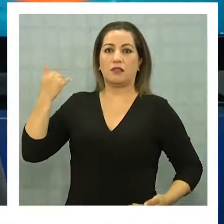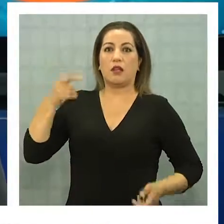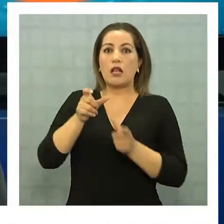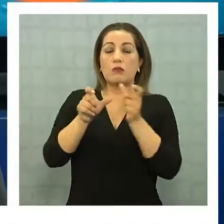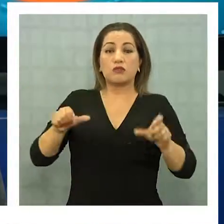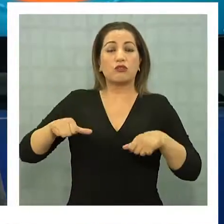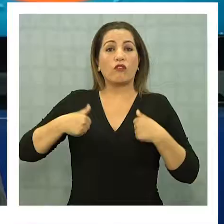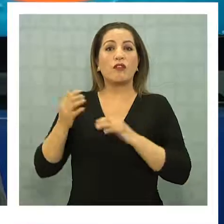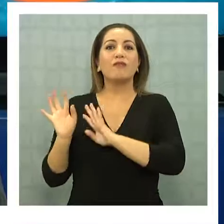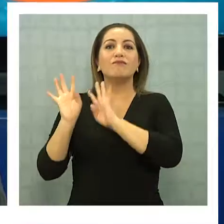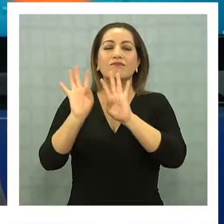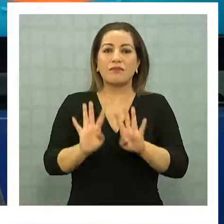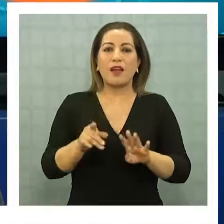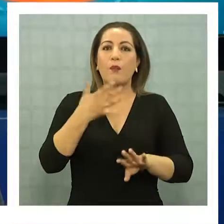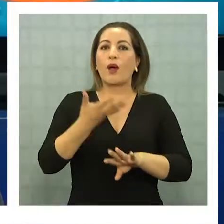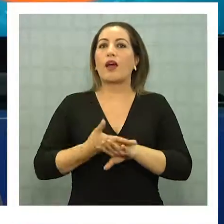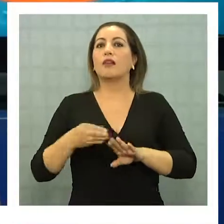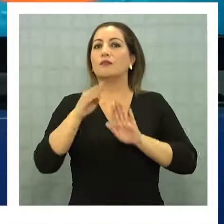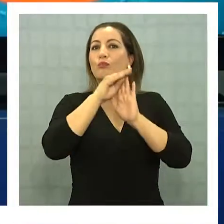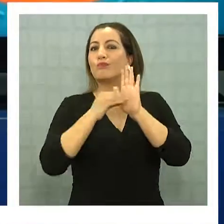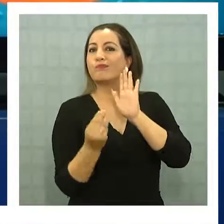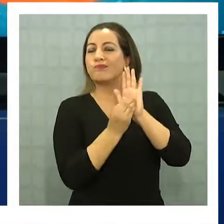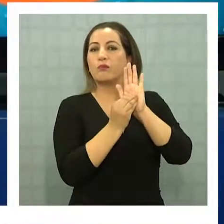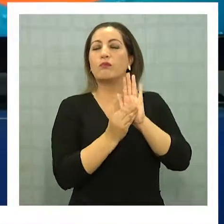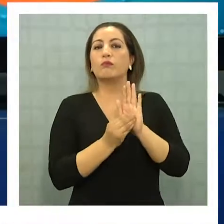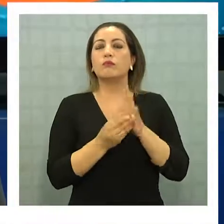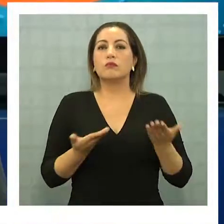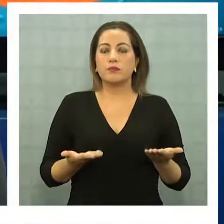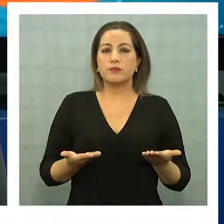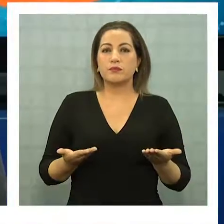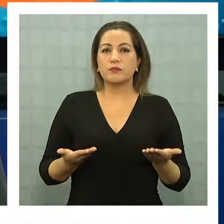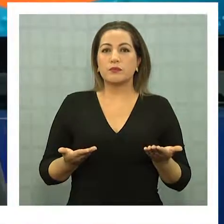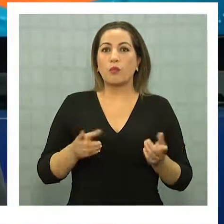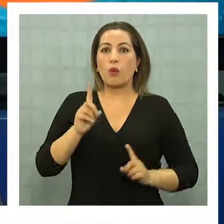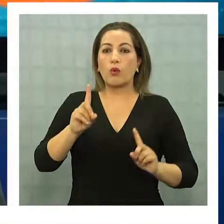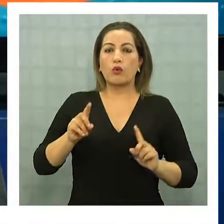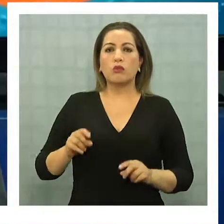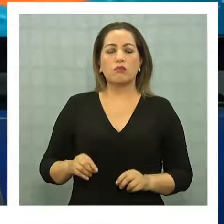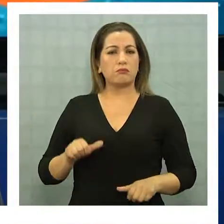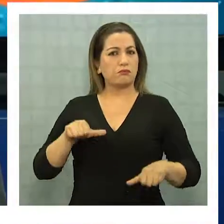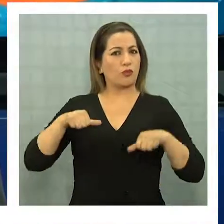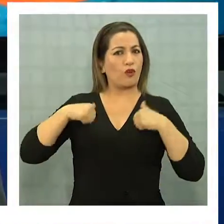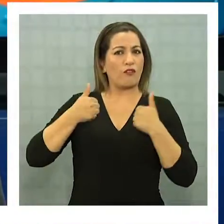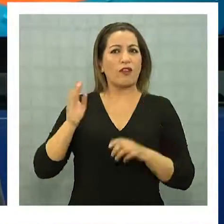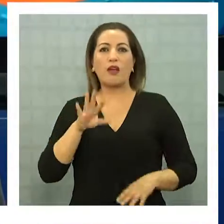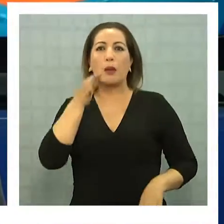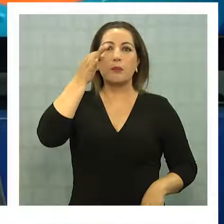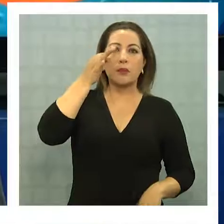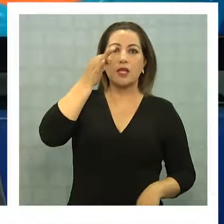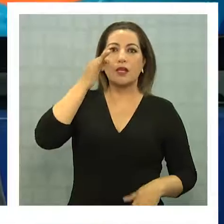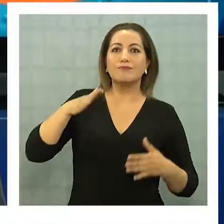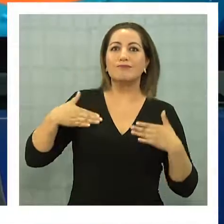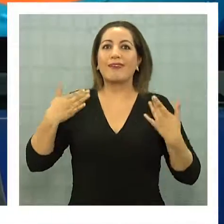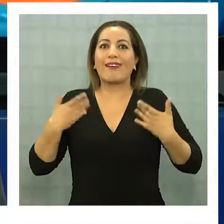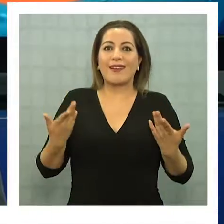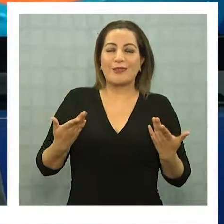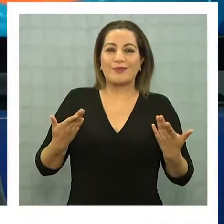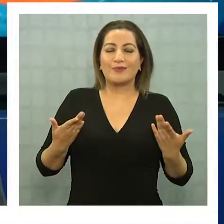van porque está puesto en el programa, pero cuando llegan se sienten muy motivados por lo que es la